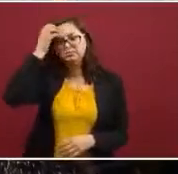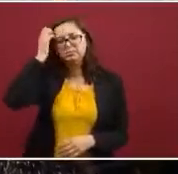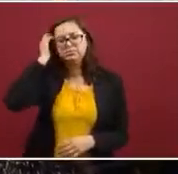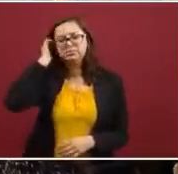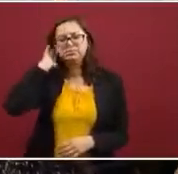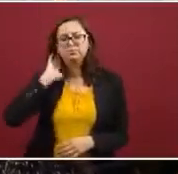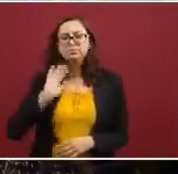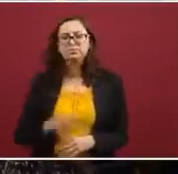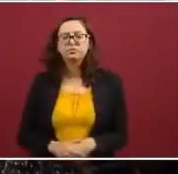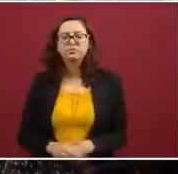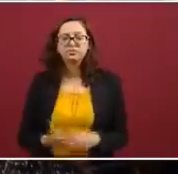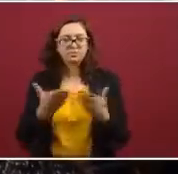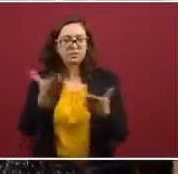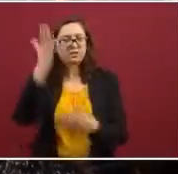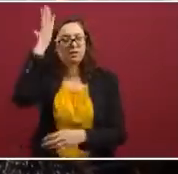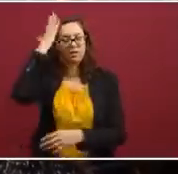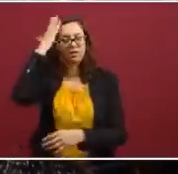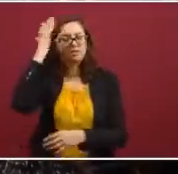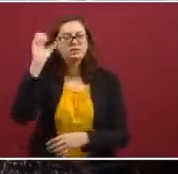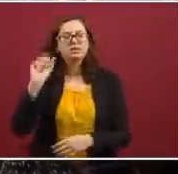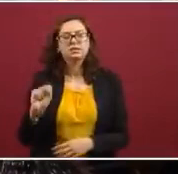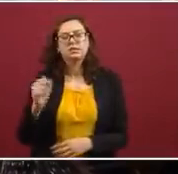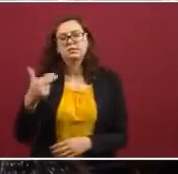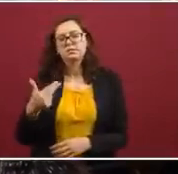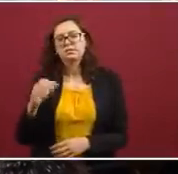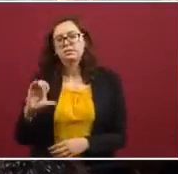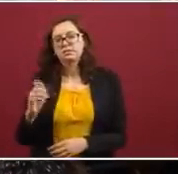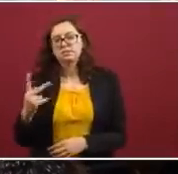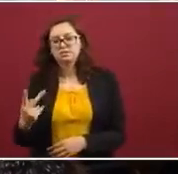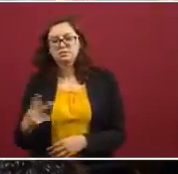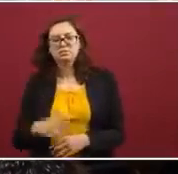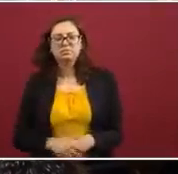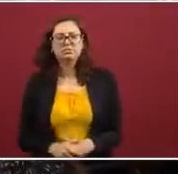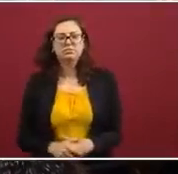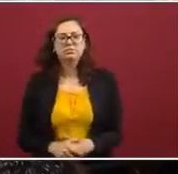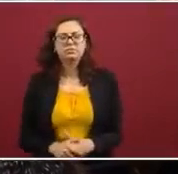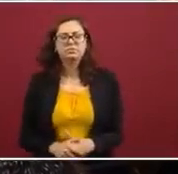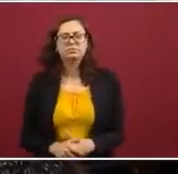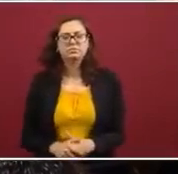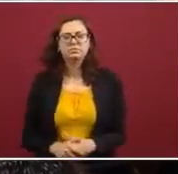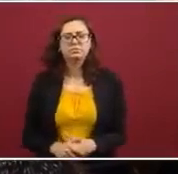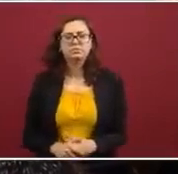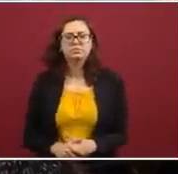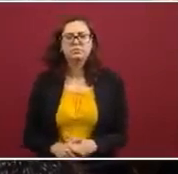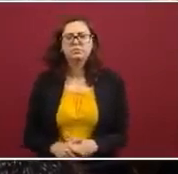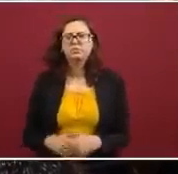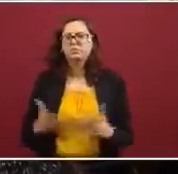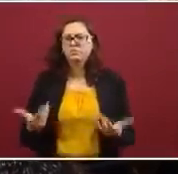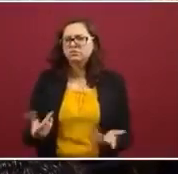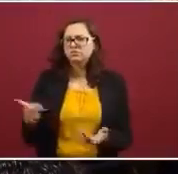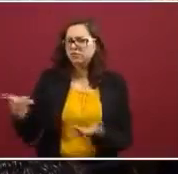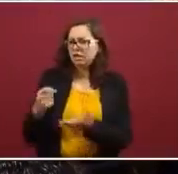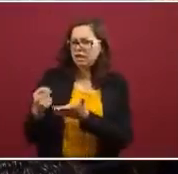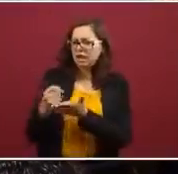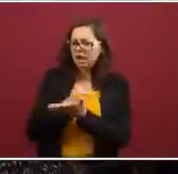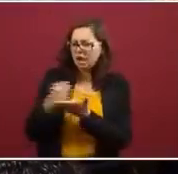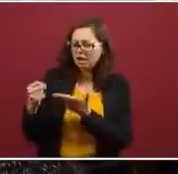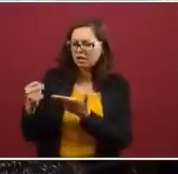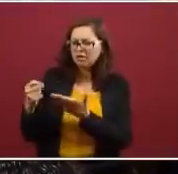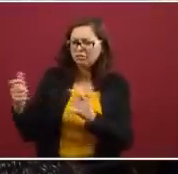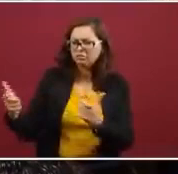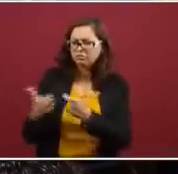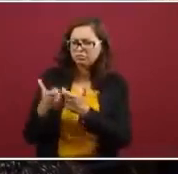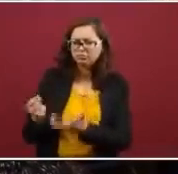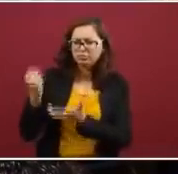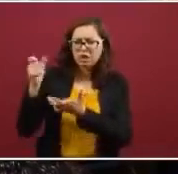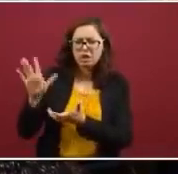Y el señor secretario de Hacienda, ¿cuáles fueron los acuerdos con los bancos para alcanzar ese crédito que se tendrá como